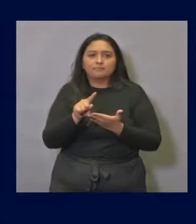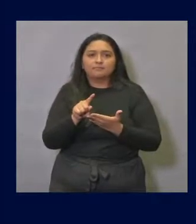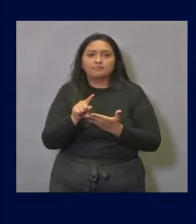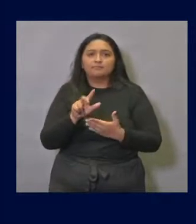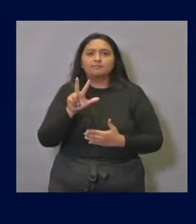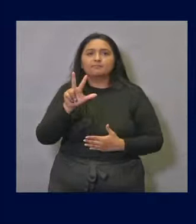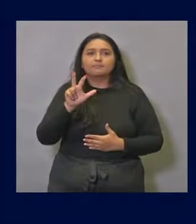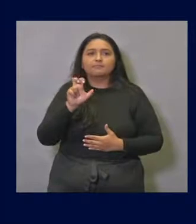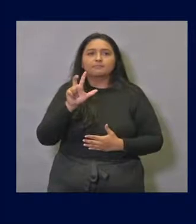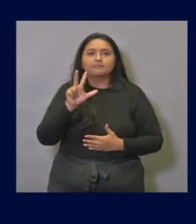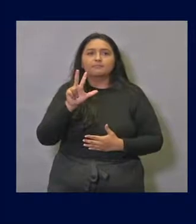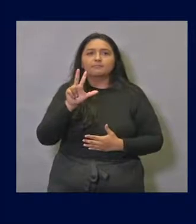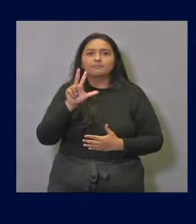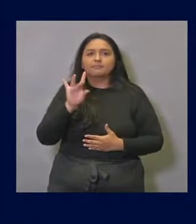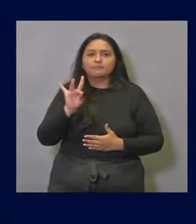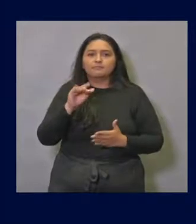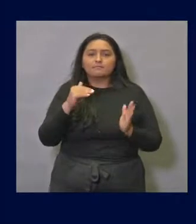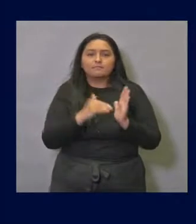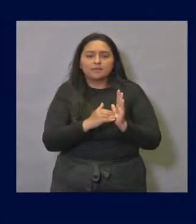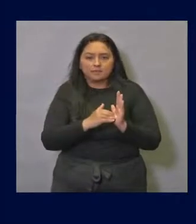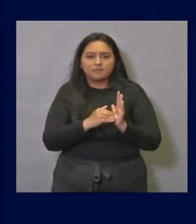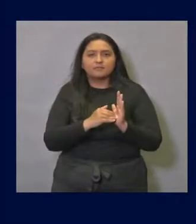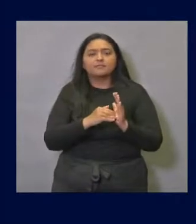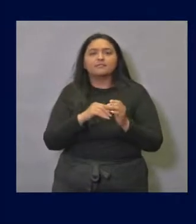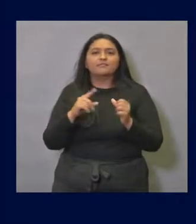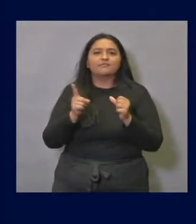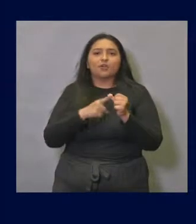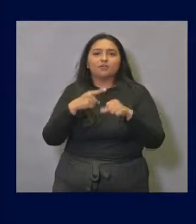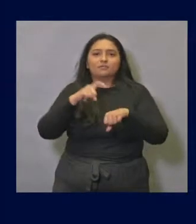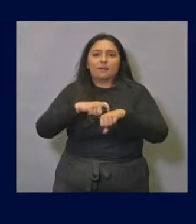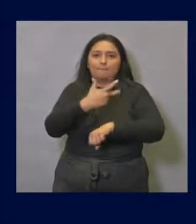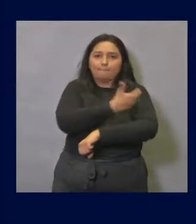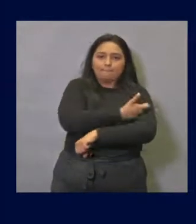139,870 dosis que son para las primeras dosis y